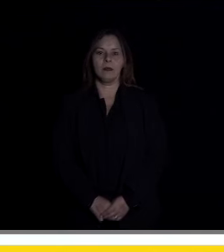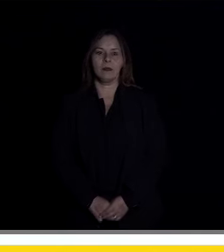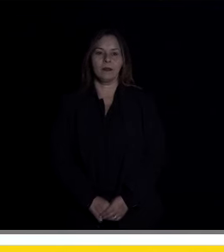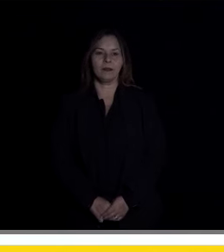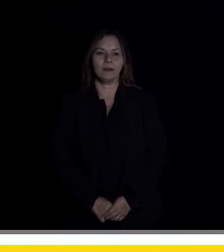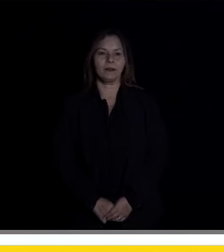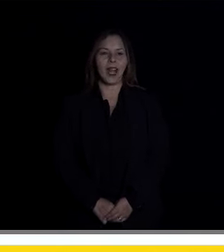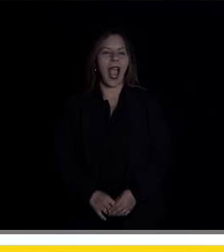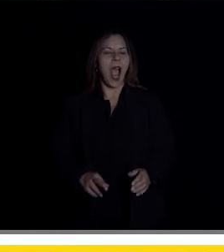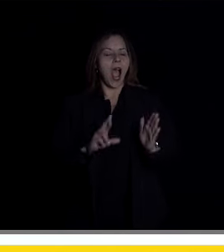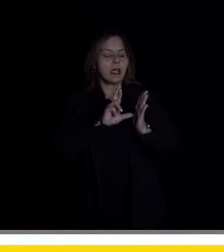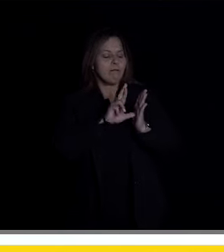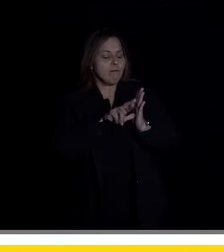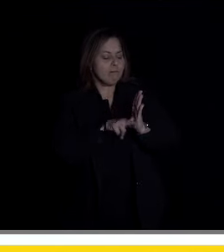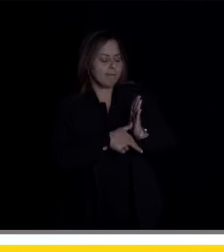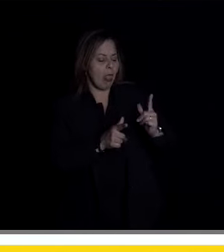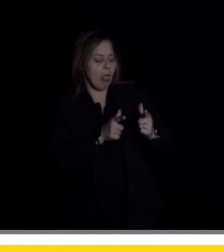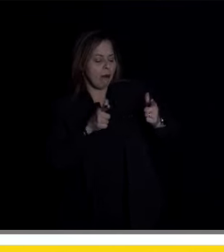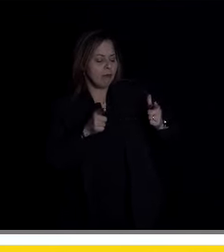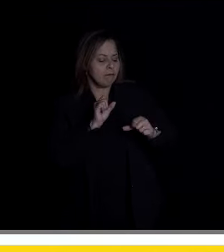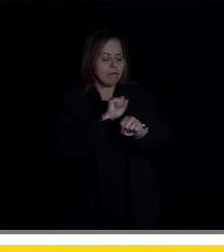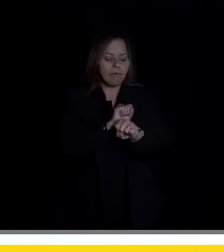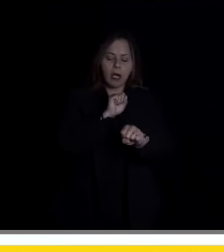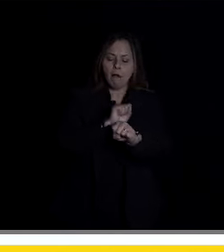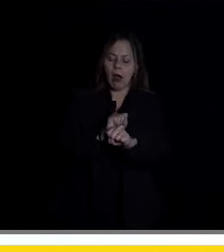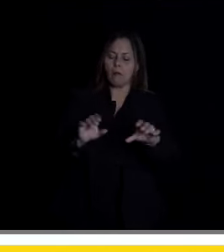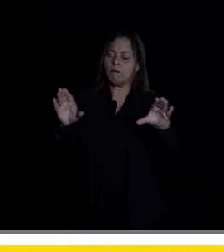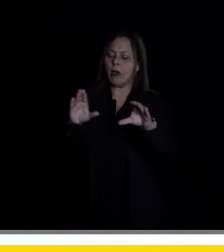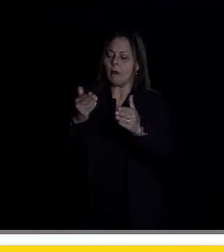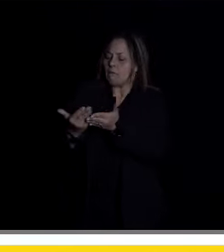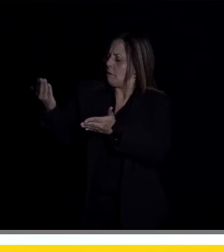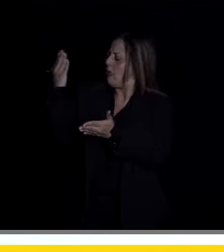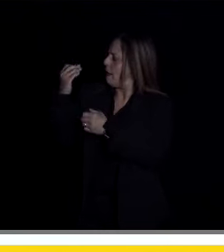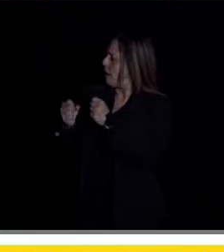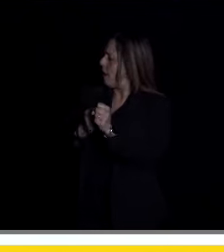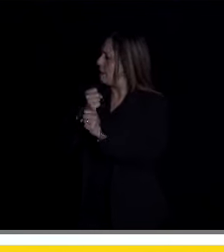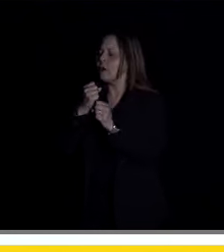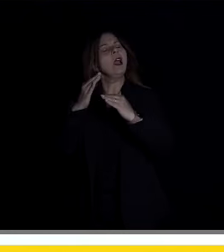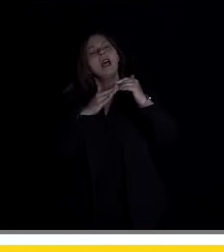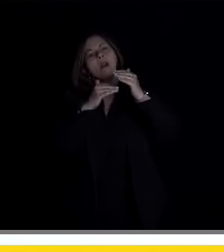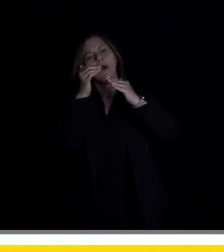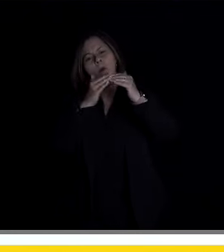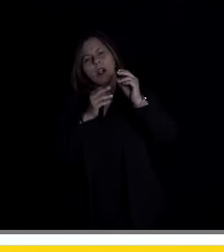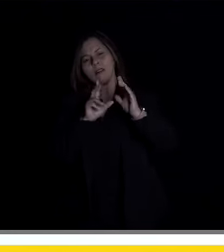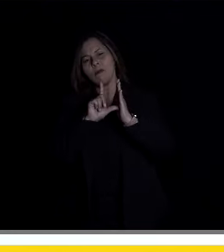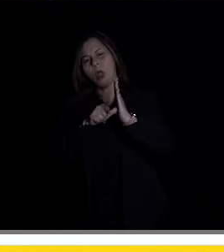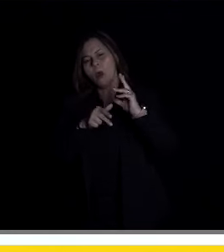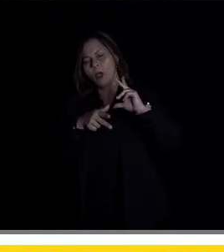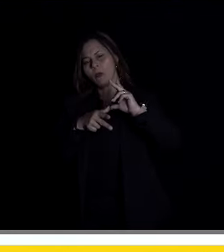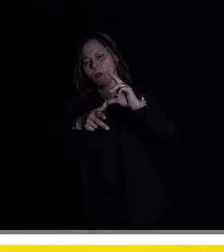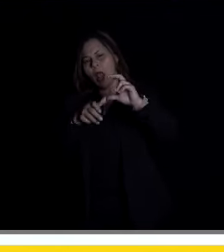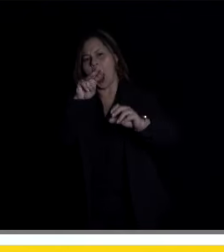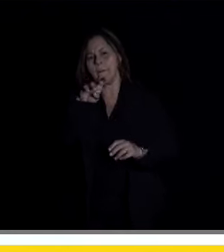Al repasar el gran trabajo que hemos llevado a cabo por los pasados años, no puedo dejar pasar la recuperación tras el paso del huracán María. Este